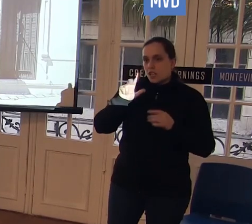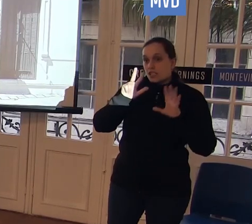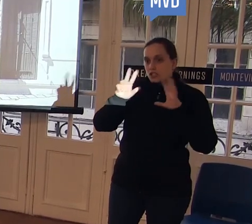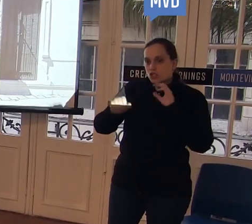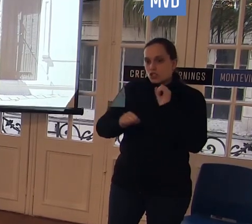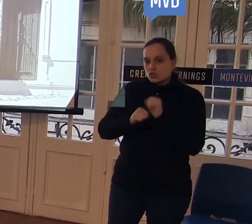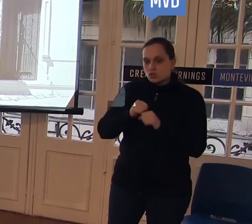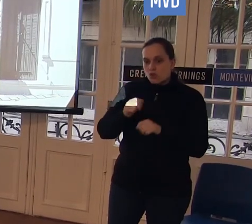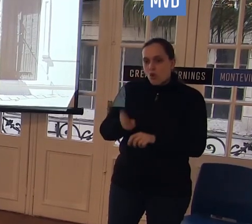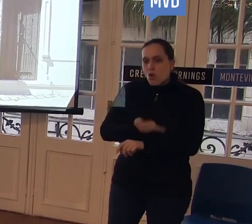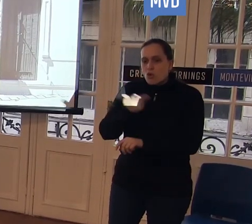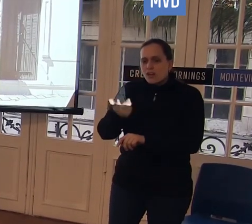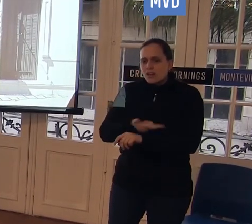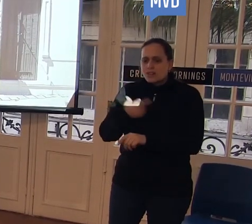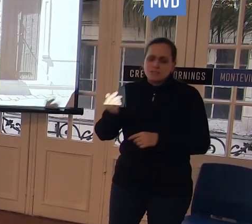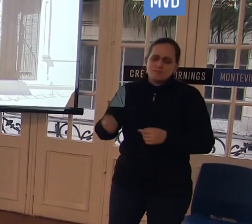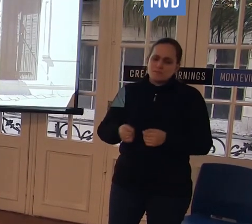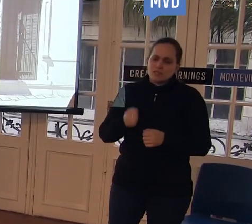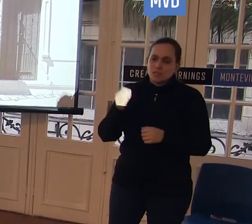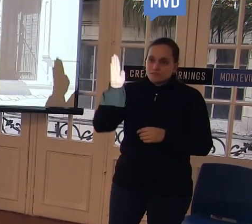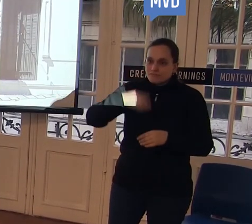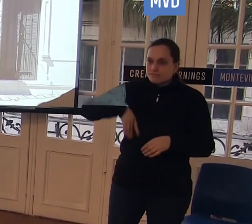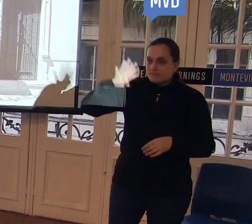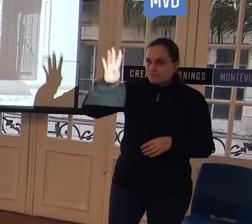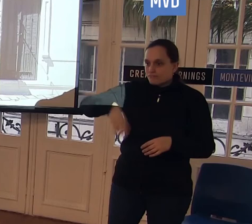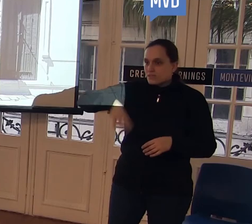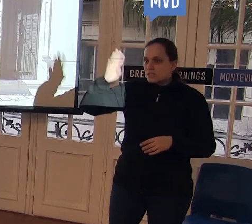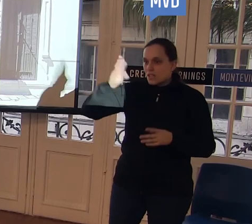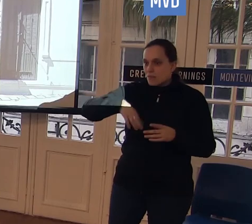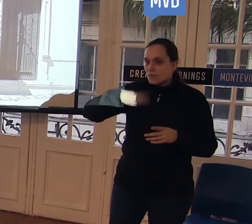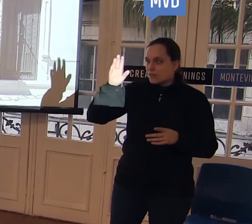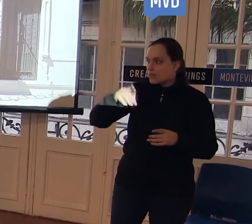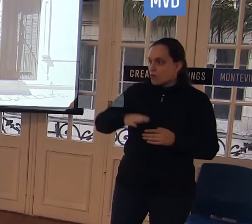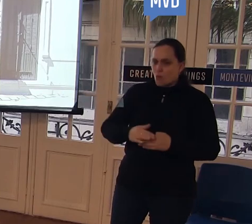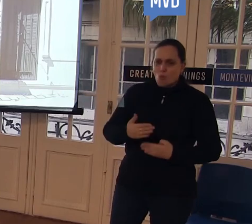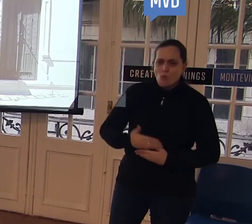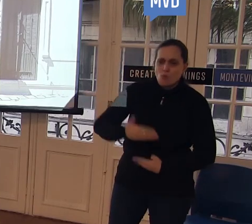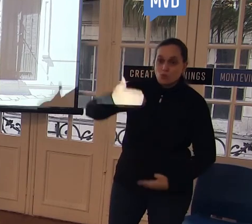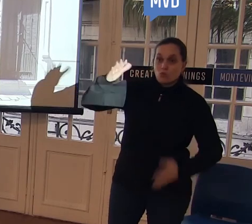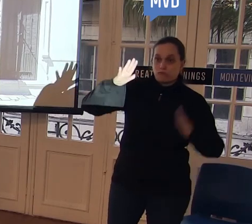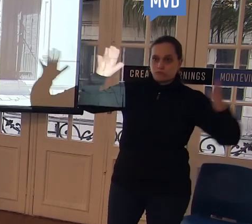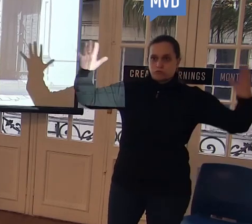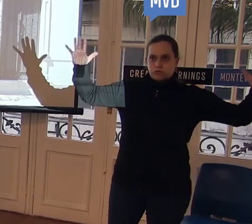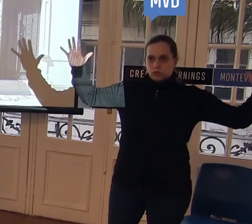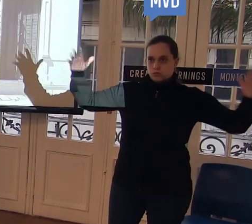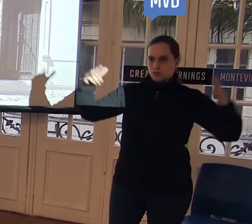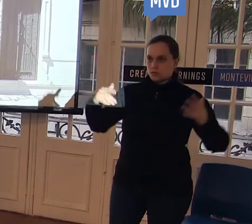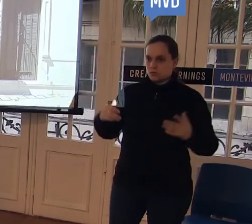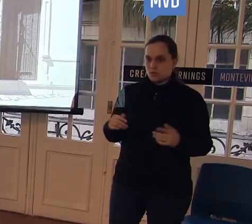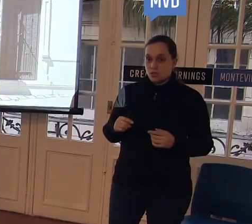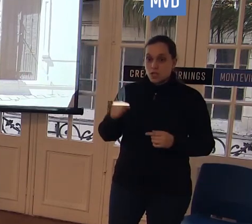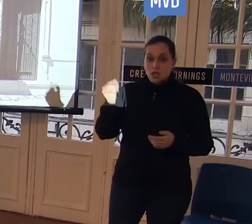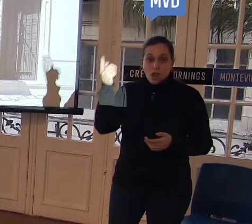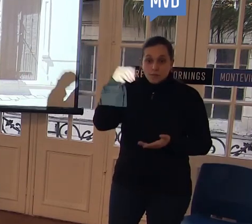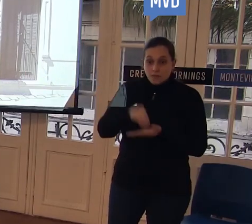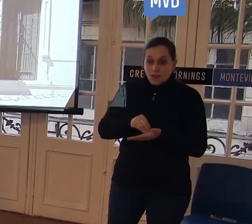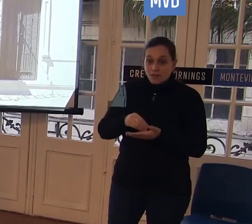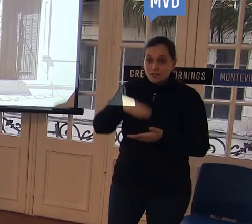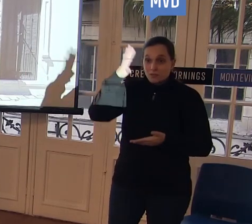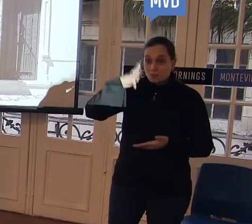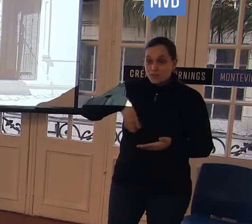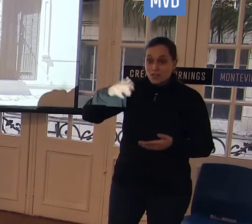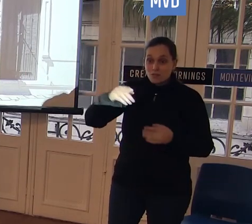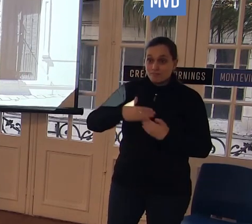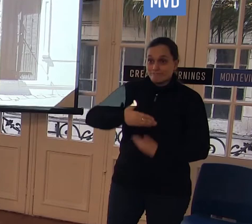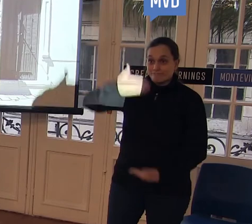o menos. Era como una cosa bestial, un mural bastante grande. Y eran nuestras primeras veces que pintábamos murales, o